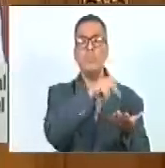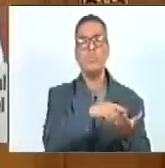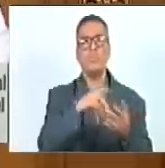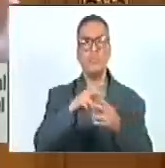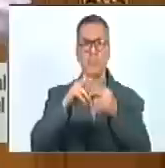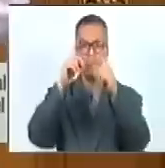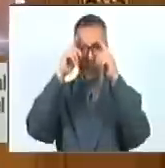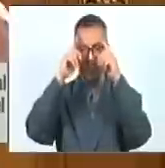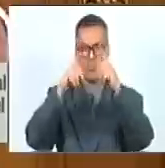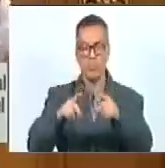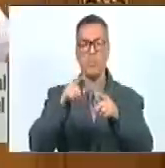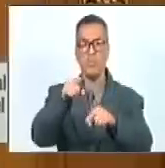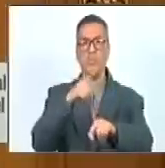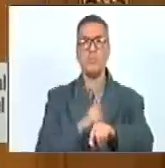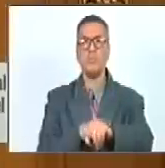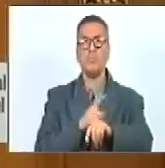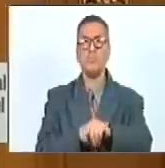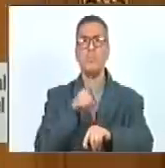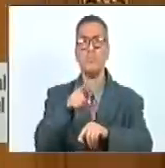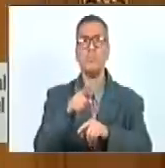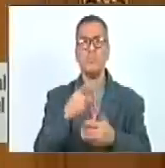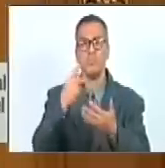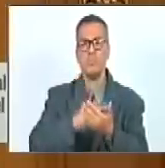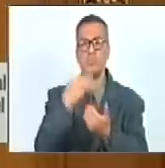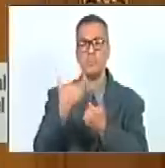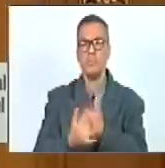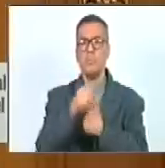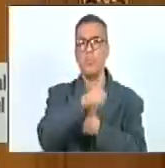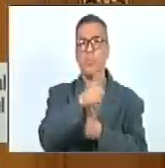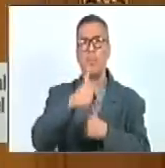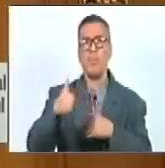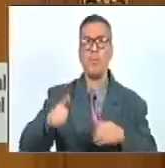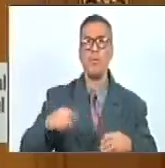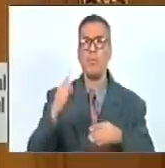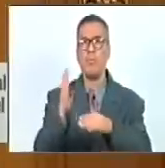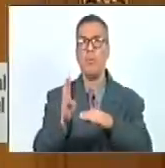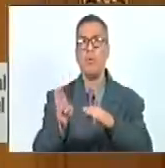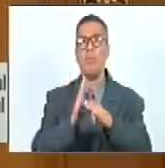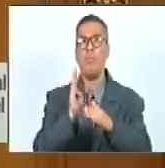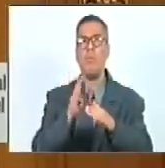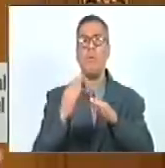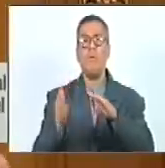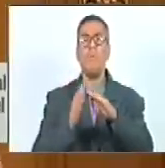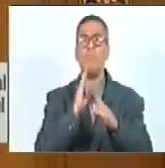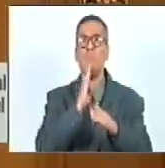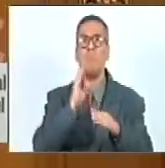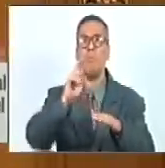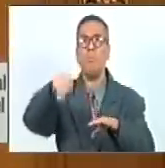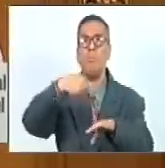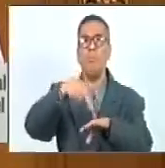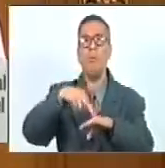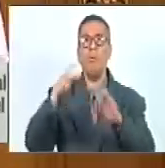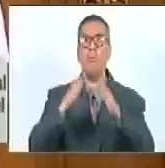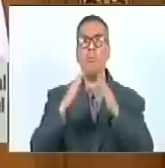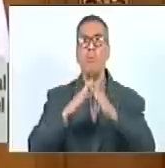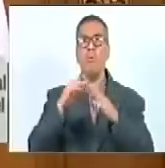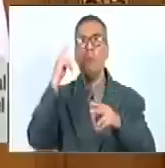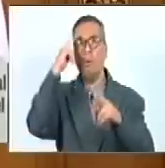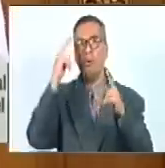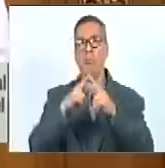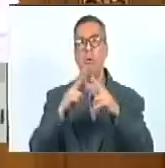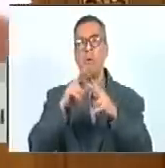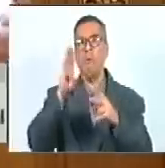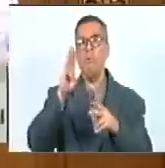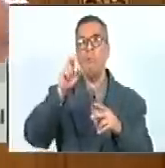de decisiones. En ese momento se planteaba a través del Banco Nacional de la Vivienda y Hábitat, conocido como el